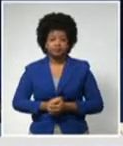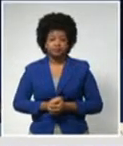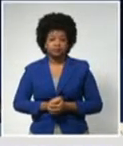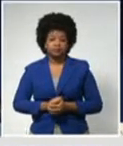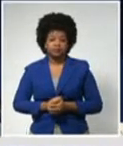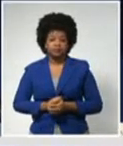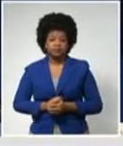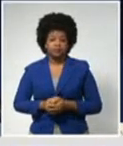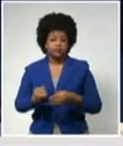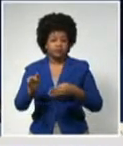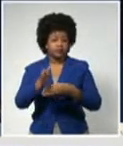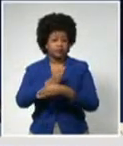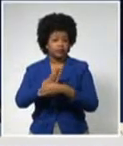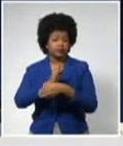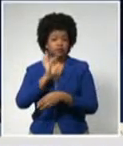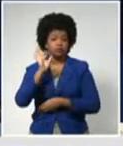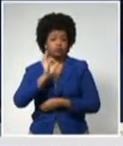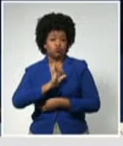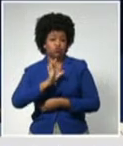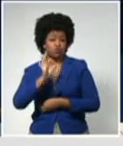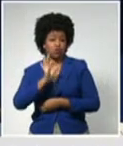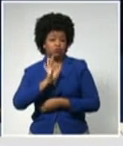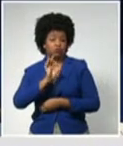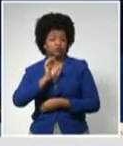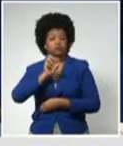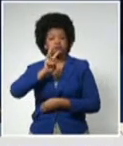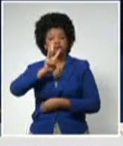Eso da una tasa de letalidad de un